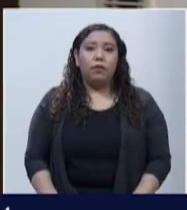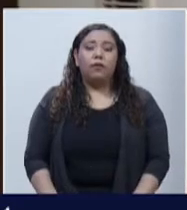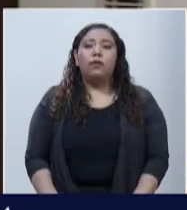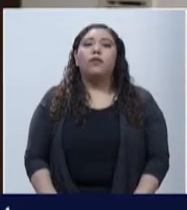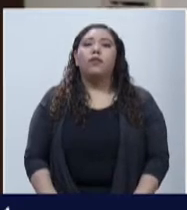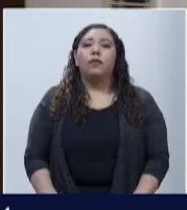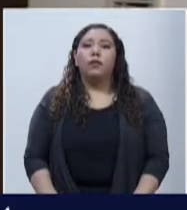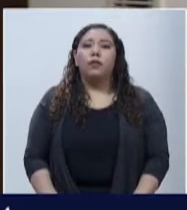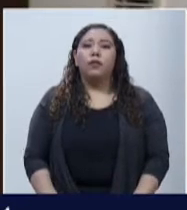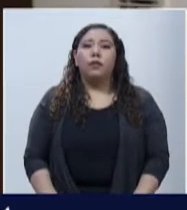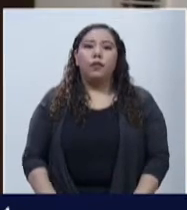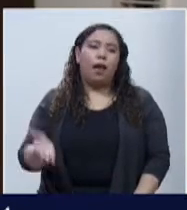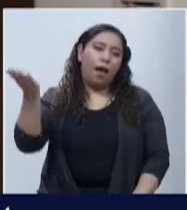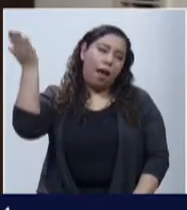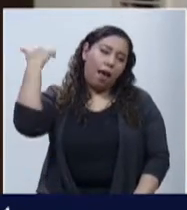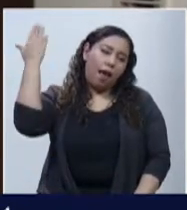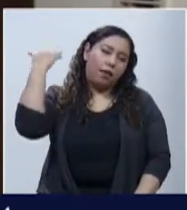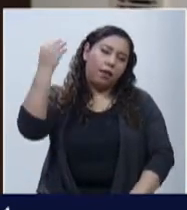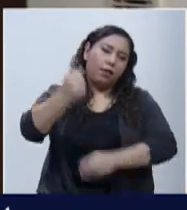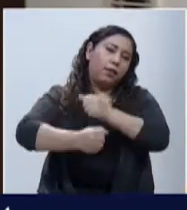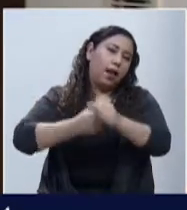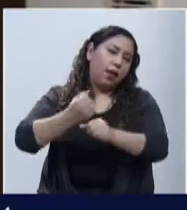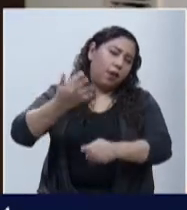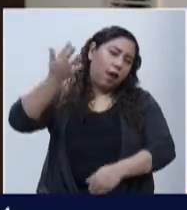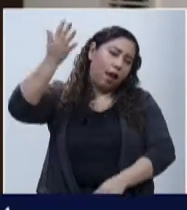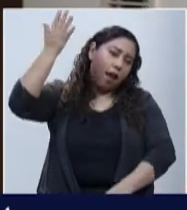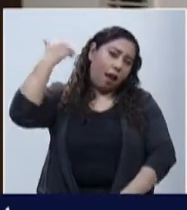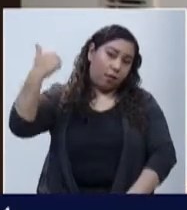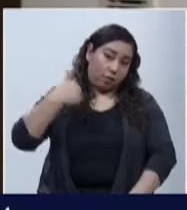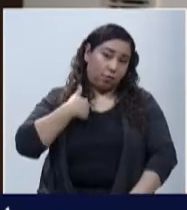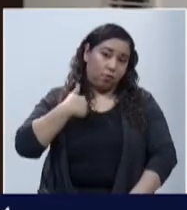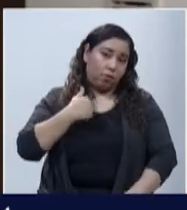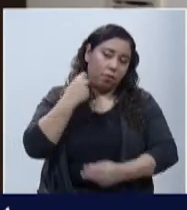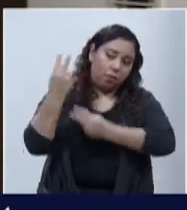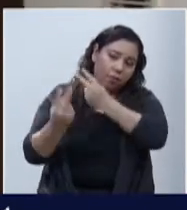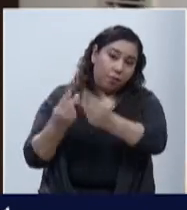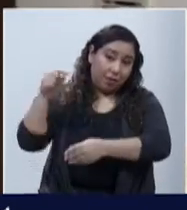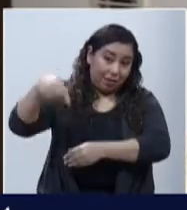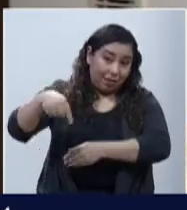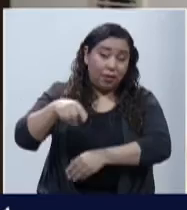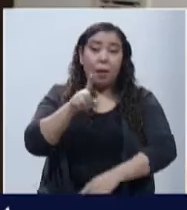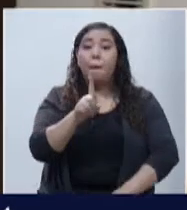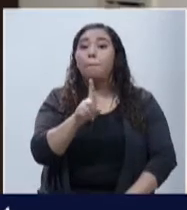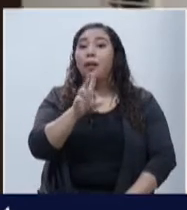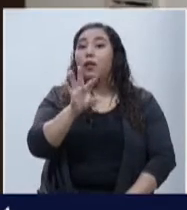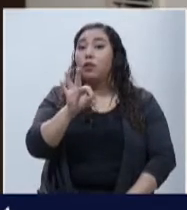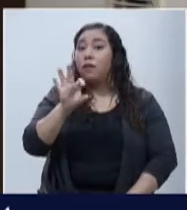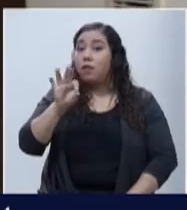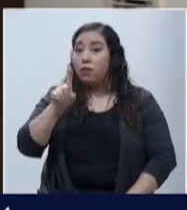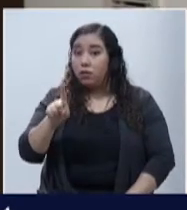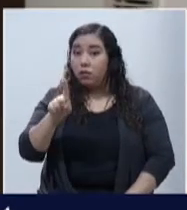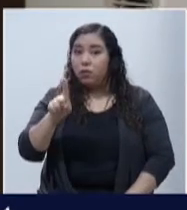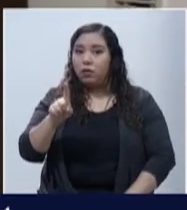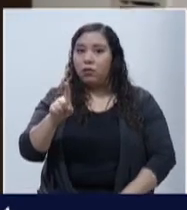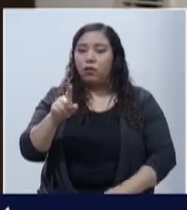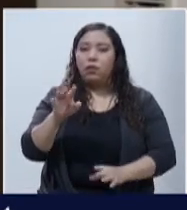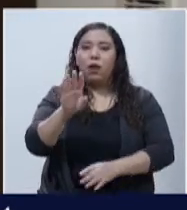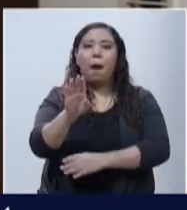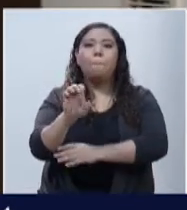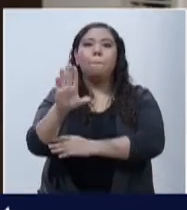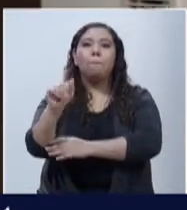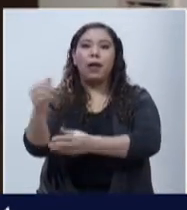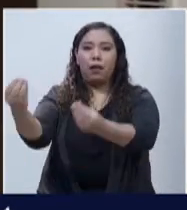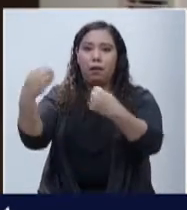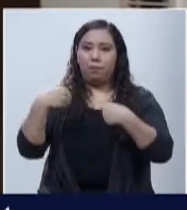visita que yo tuve hace muchos años a este país 1991 fui becado por match at y